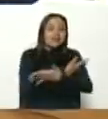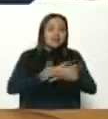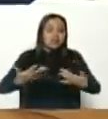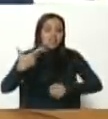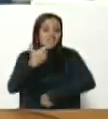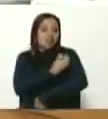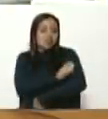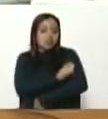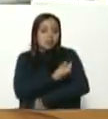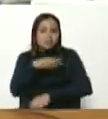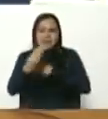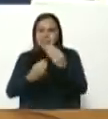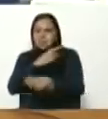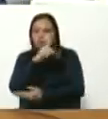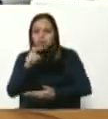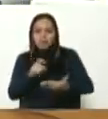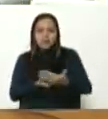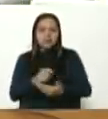para